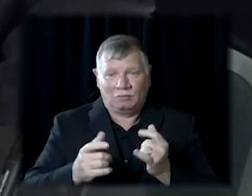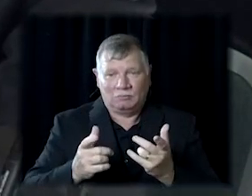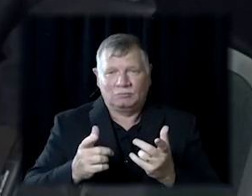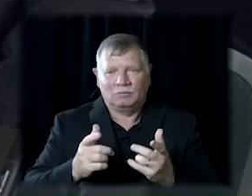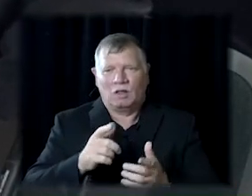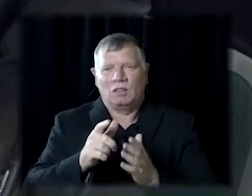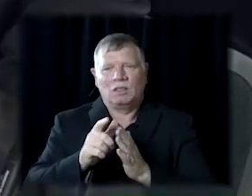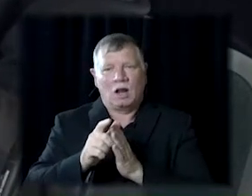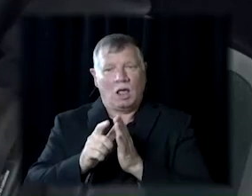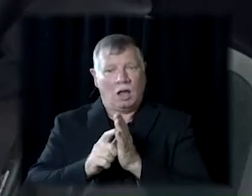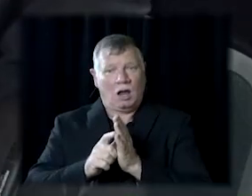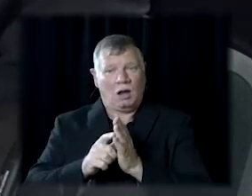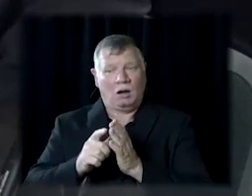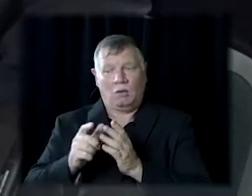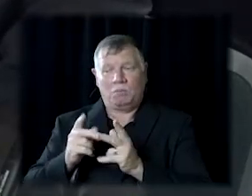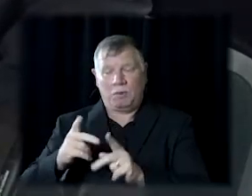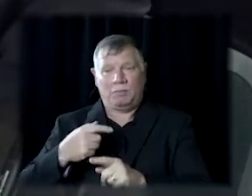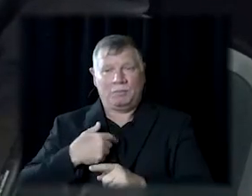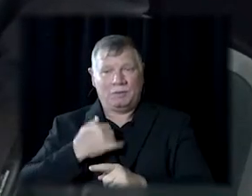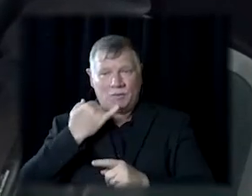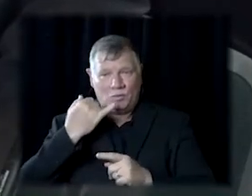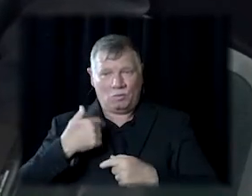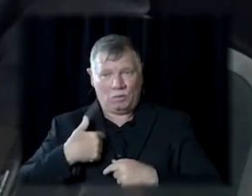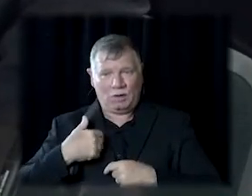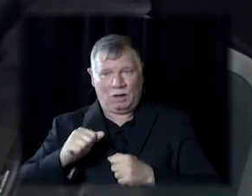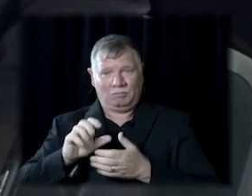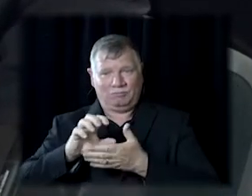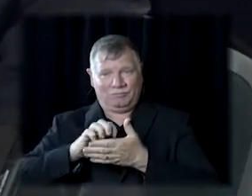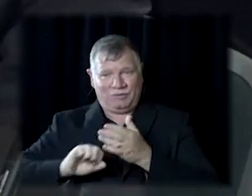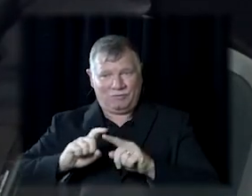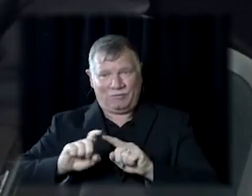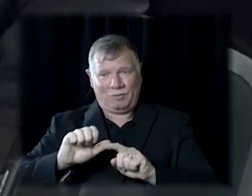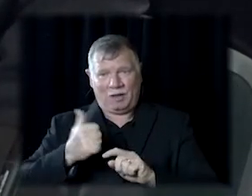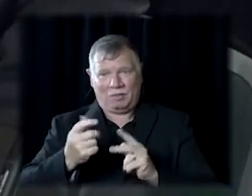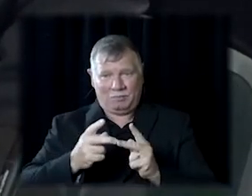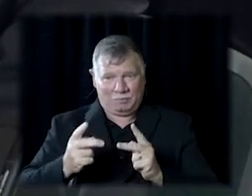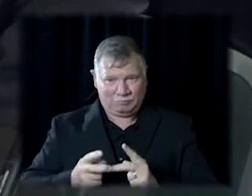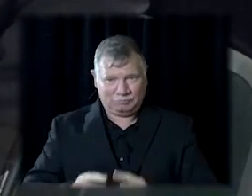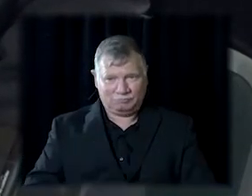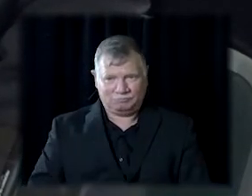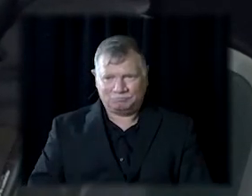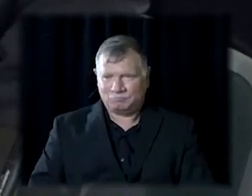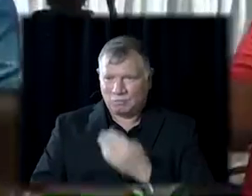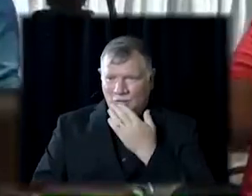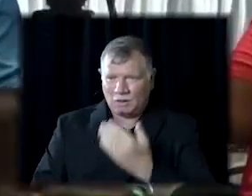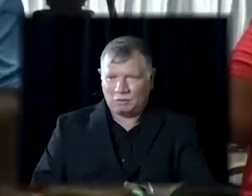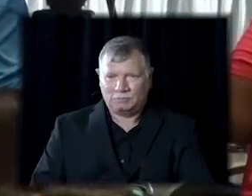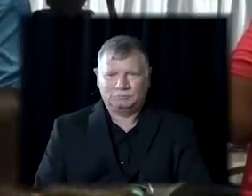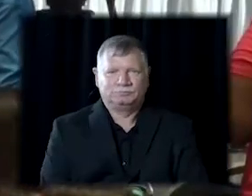nos permite a nosotros sacar esa partida de algún otro renglón. Muchas gracias.